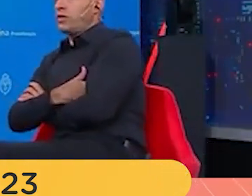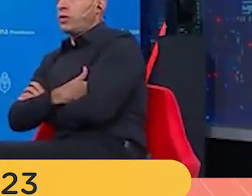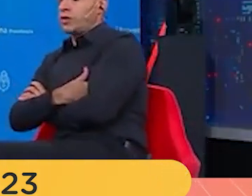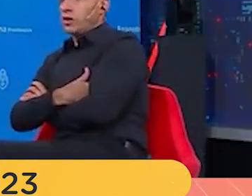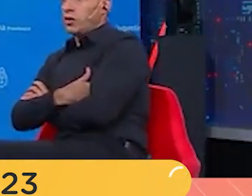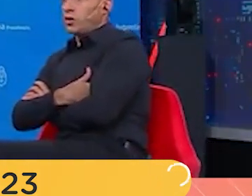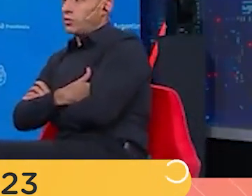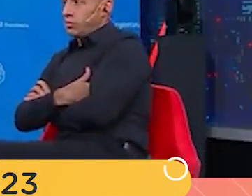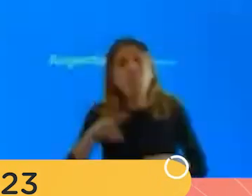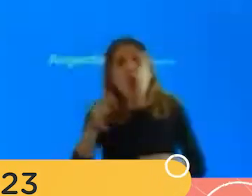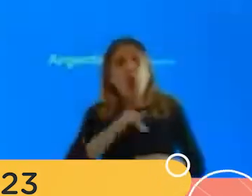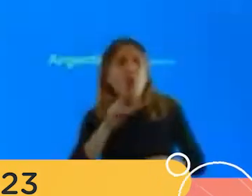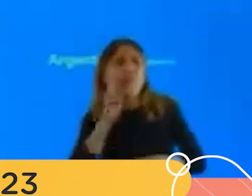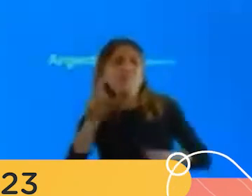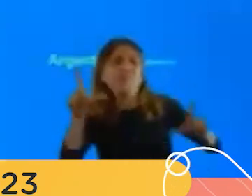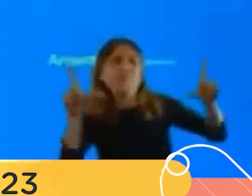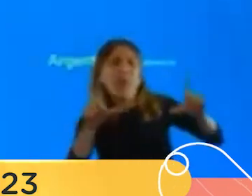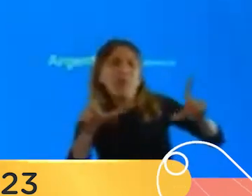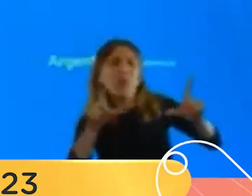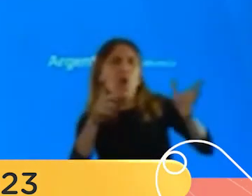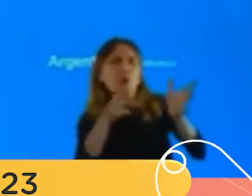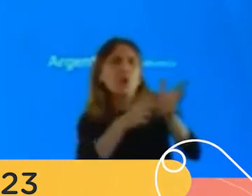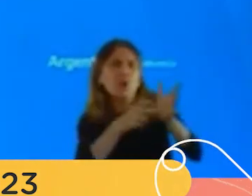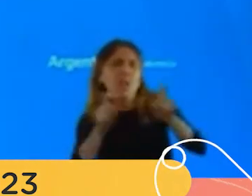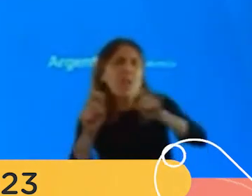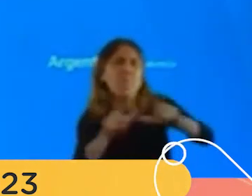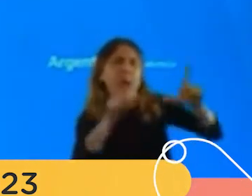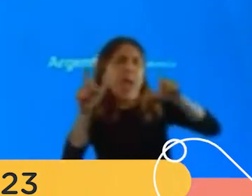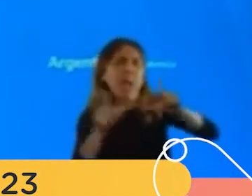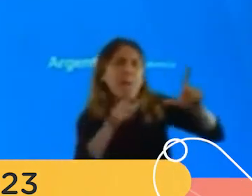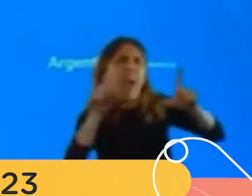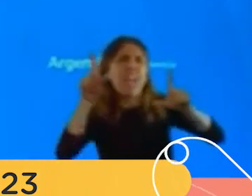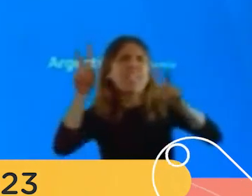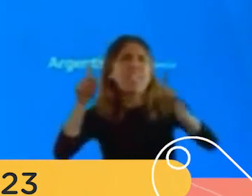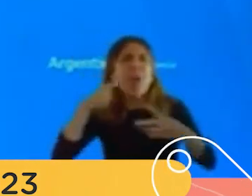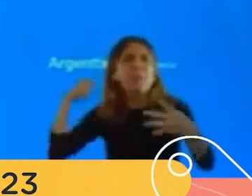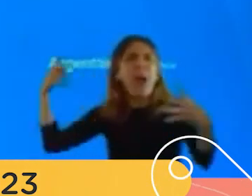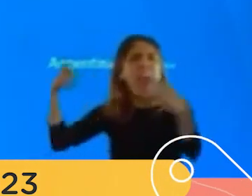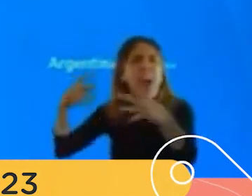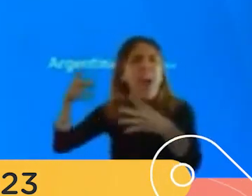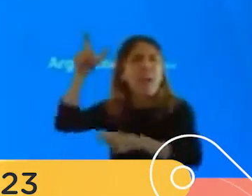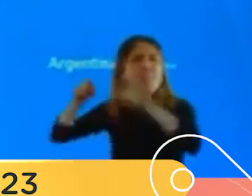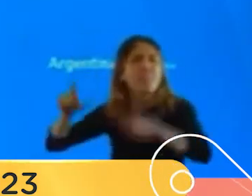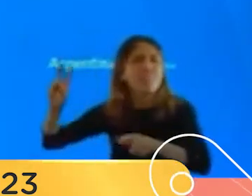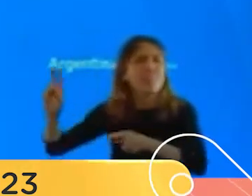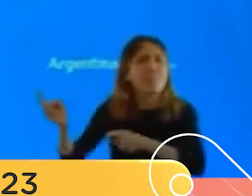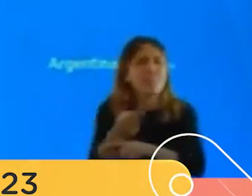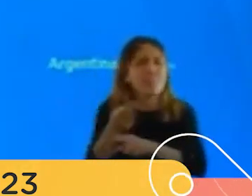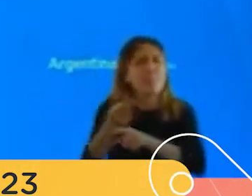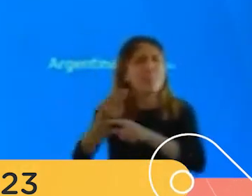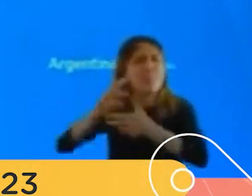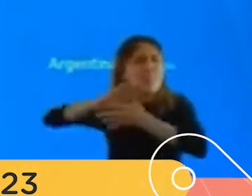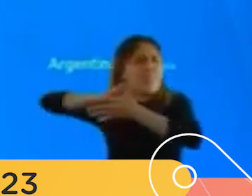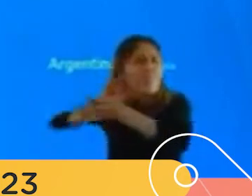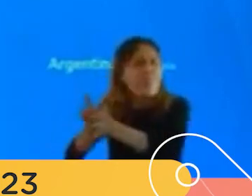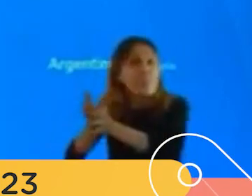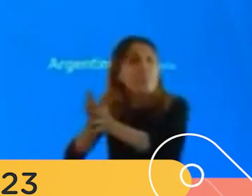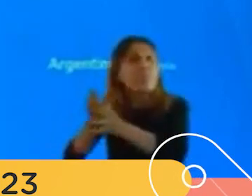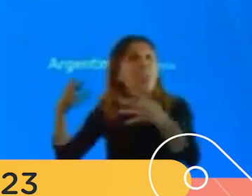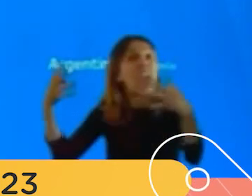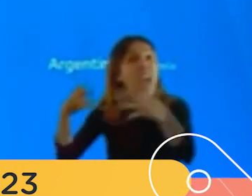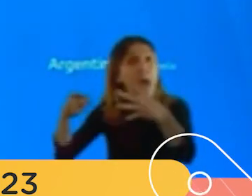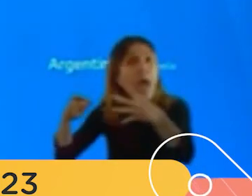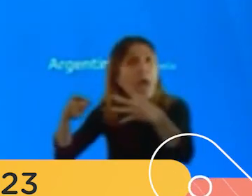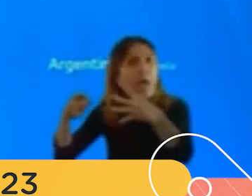yo gobernaba en ese momento en Vicente López Olivos la policía en la puerta El Vocero presidencial sale claro